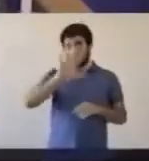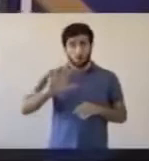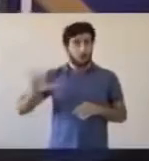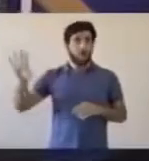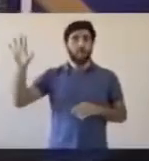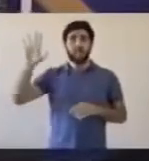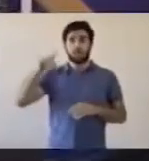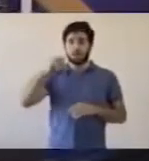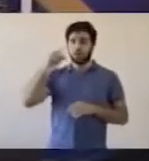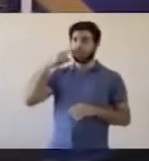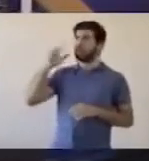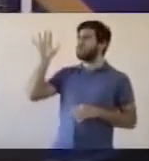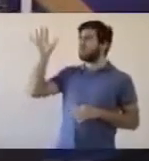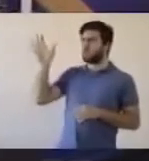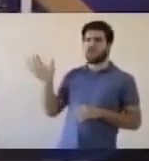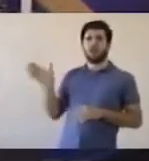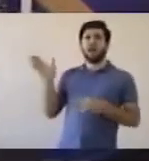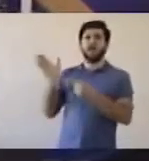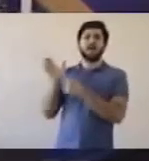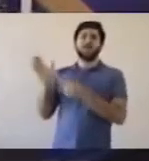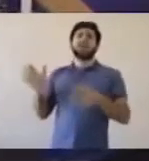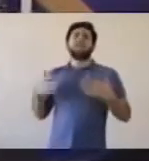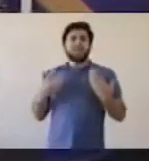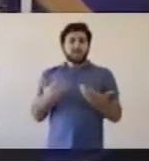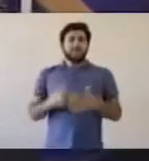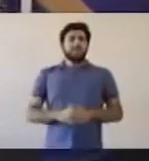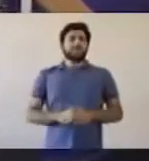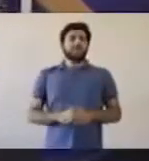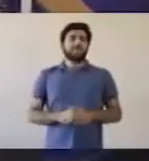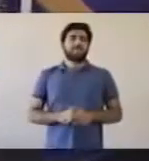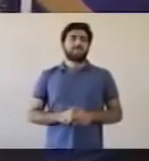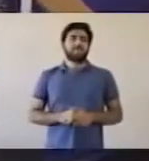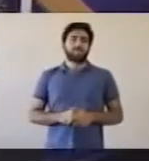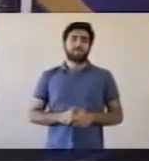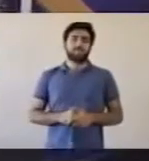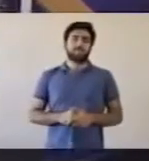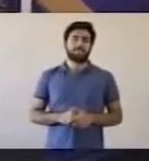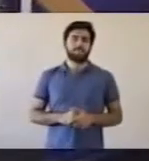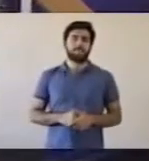loritos, colibríes, búhos, palomas.